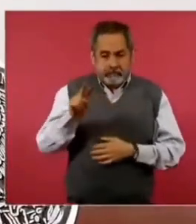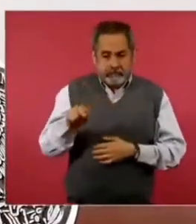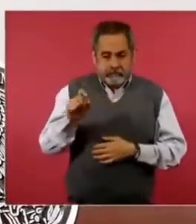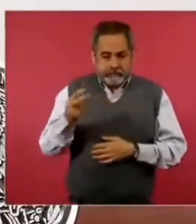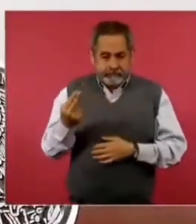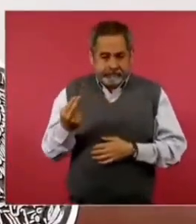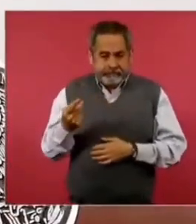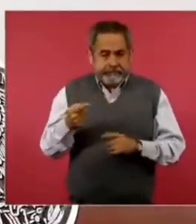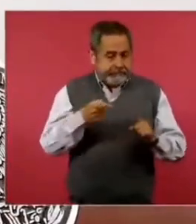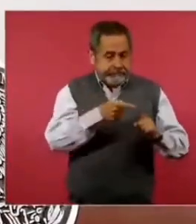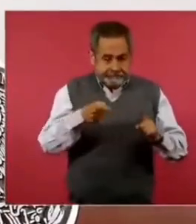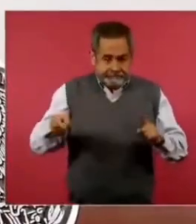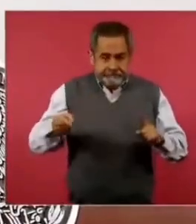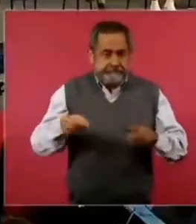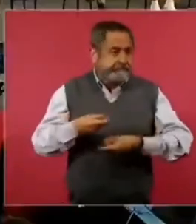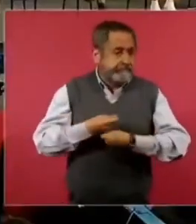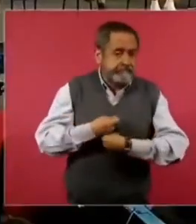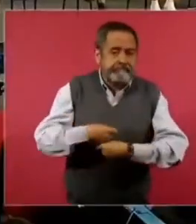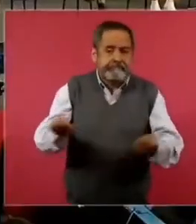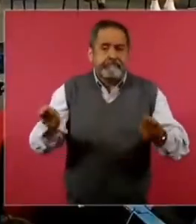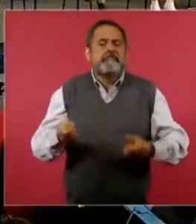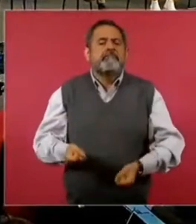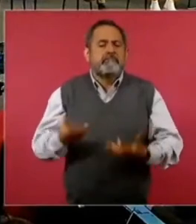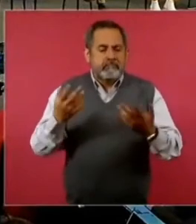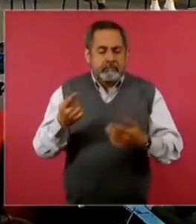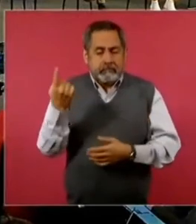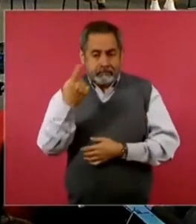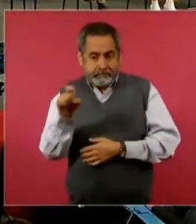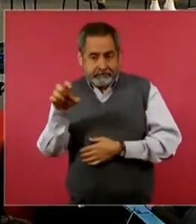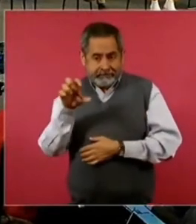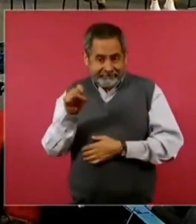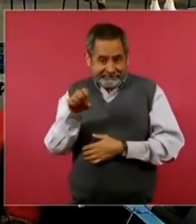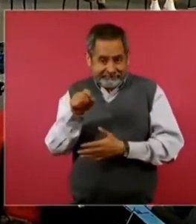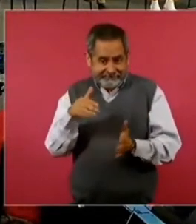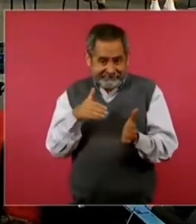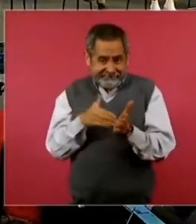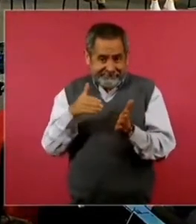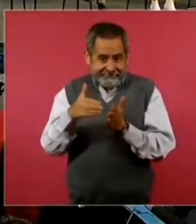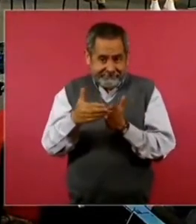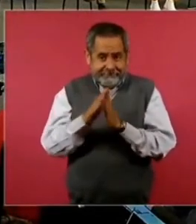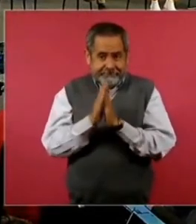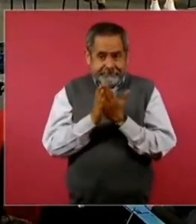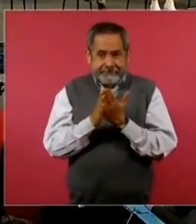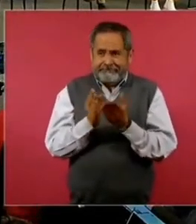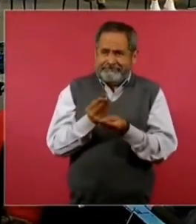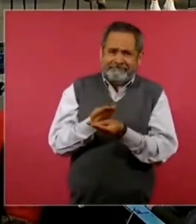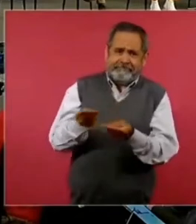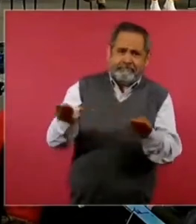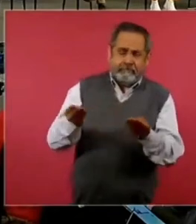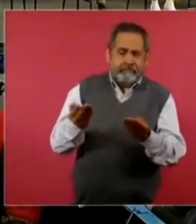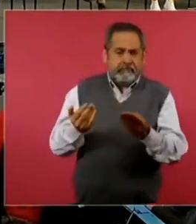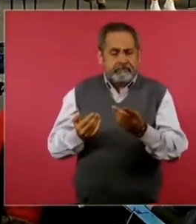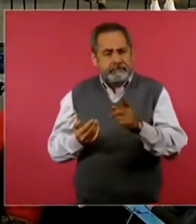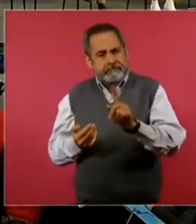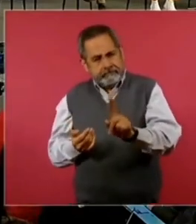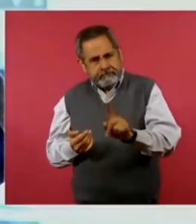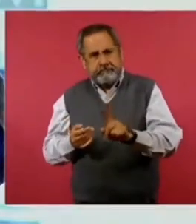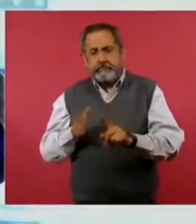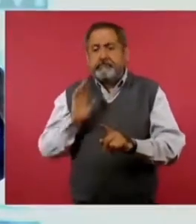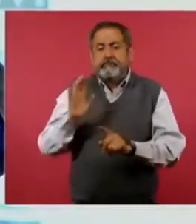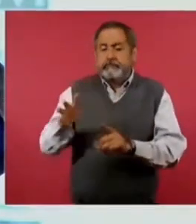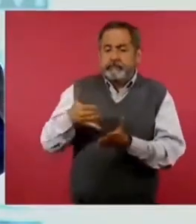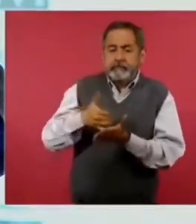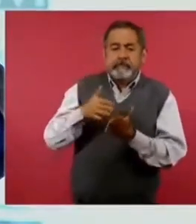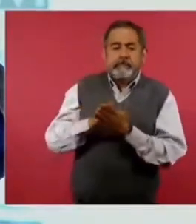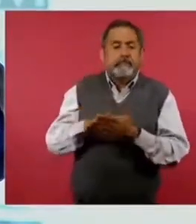2024-2025 la distribución de 160 millones de libros. Por cierto, Ya se publicó